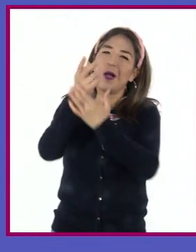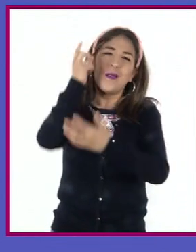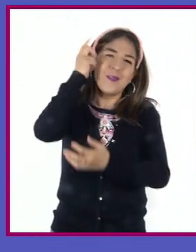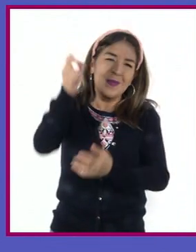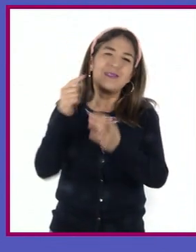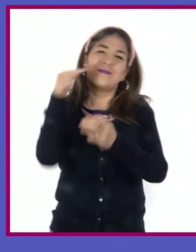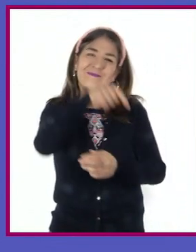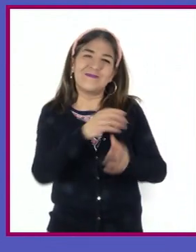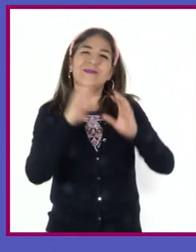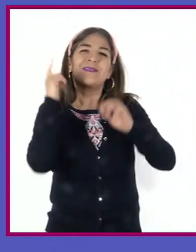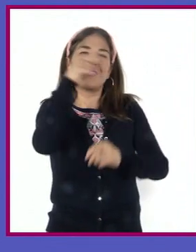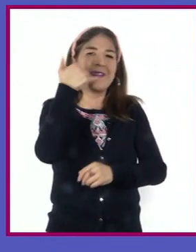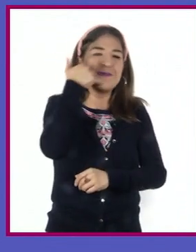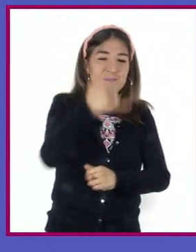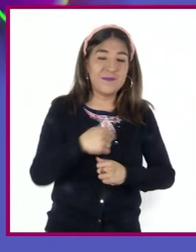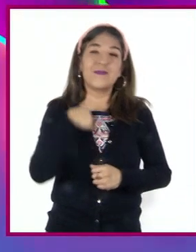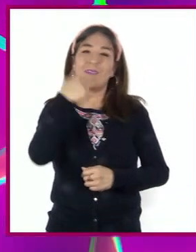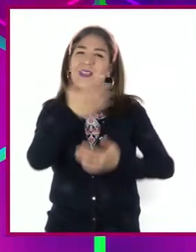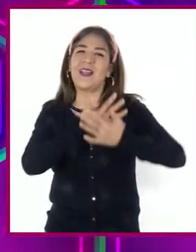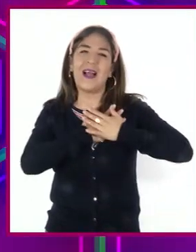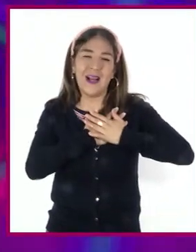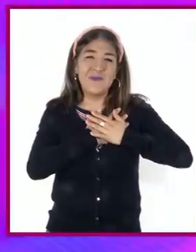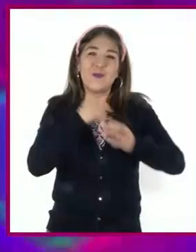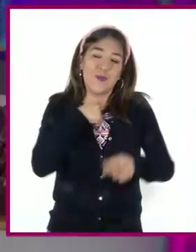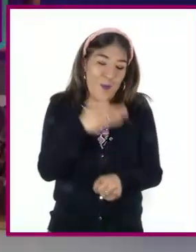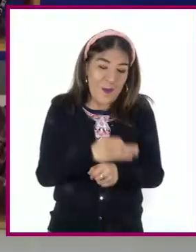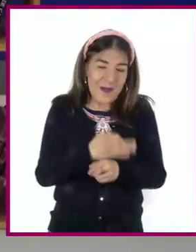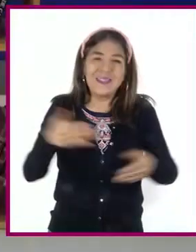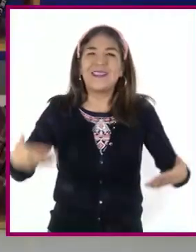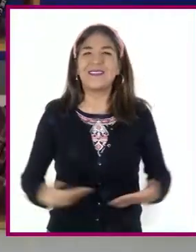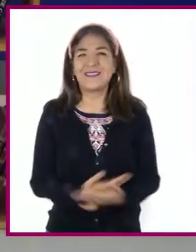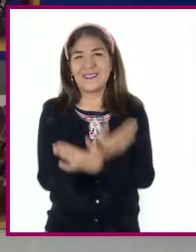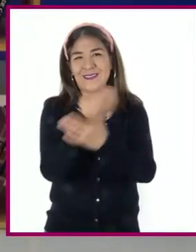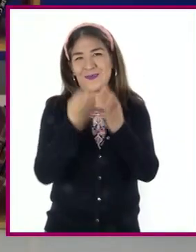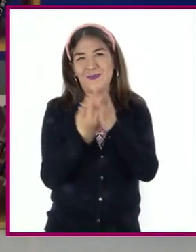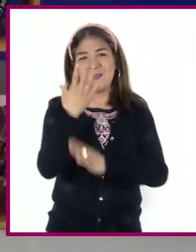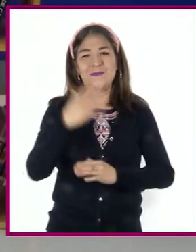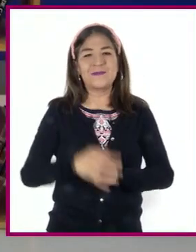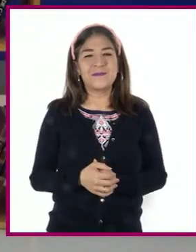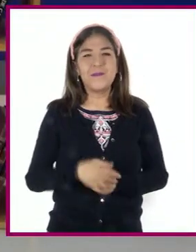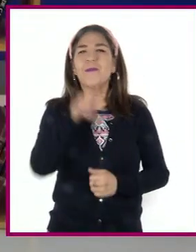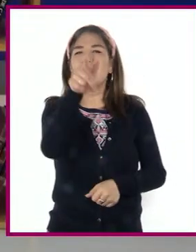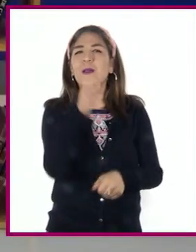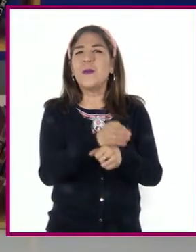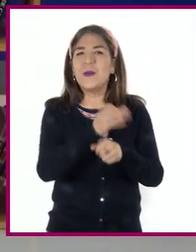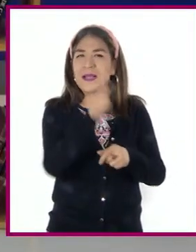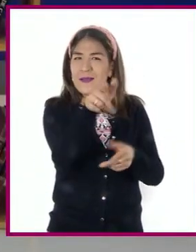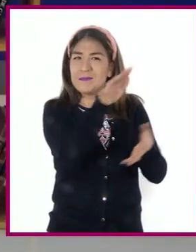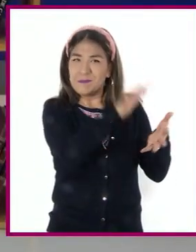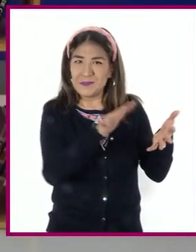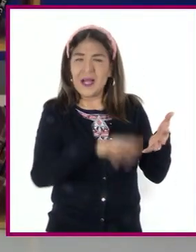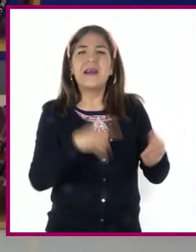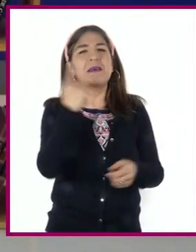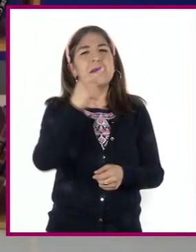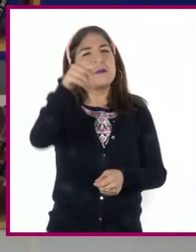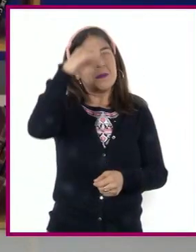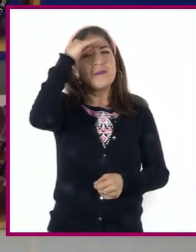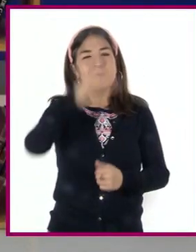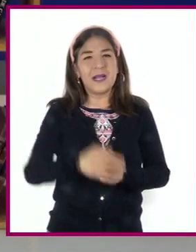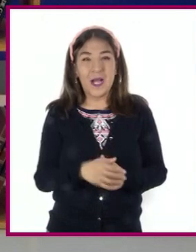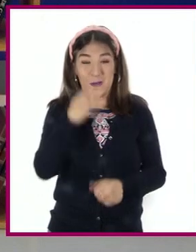comprenderlo y para comprender la poesía, debemos tener en cuenta que el autor se expresa en dos sentidos. En